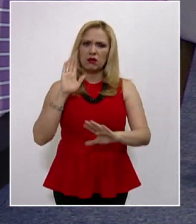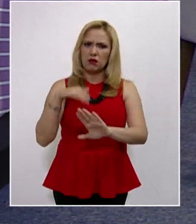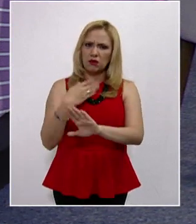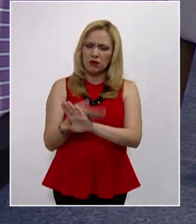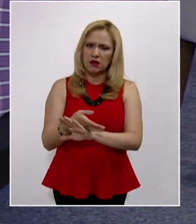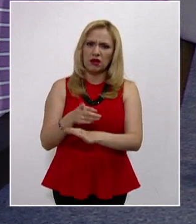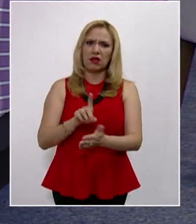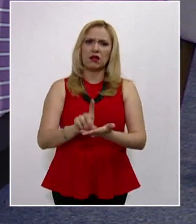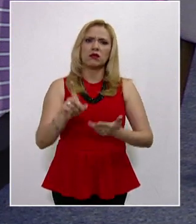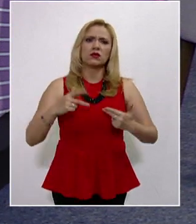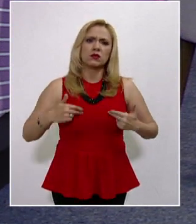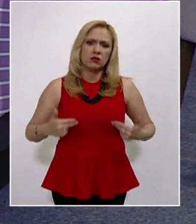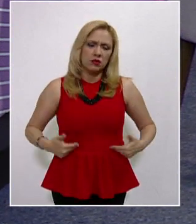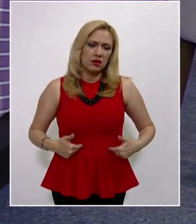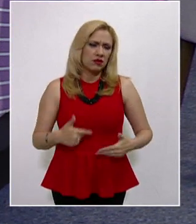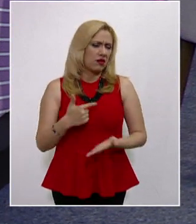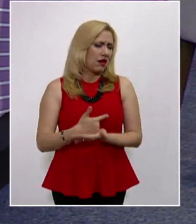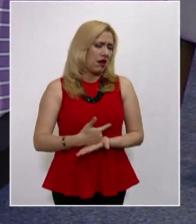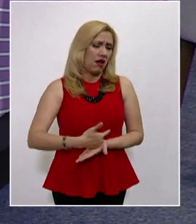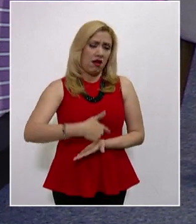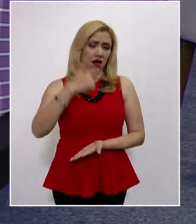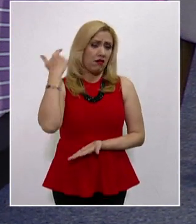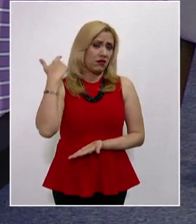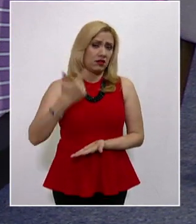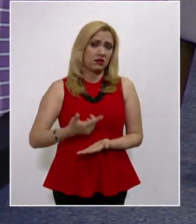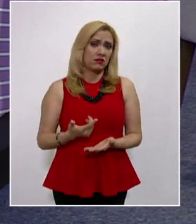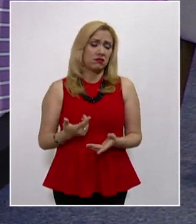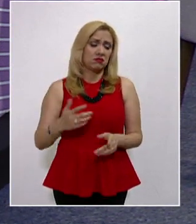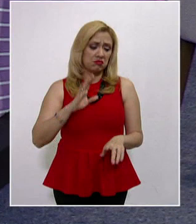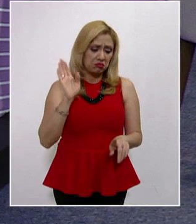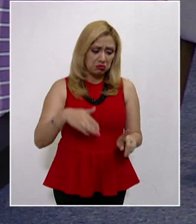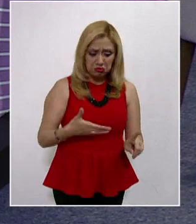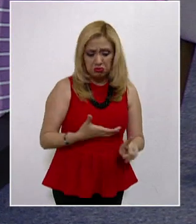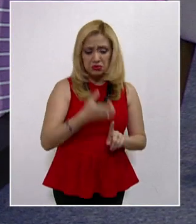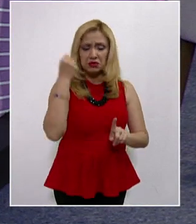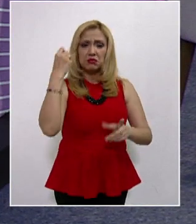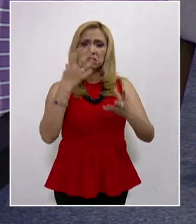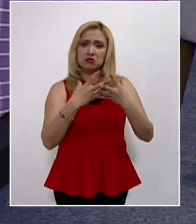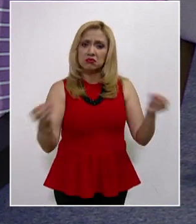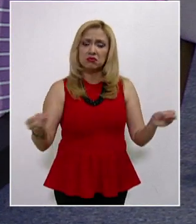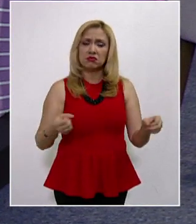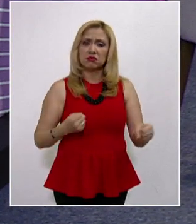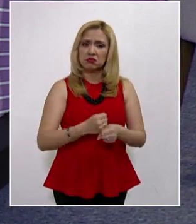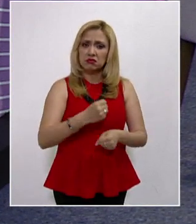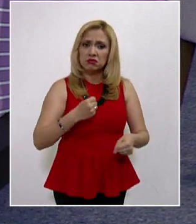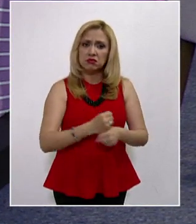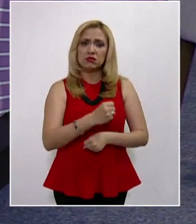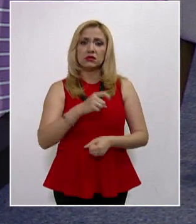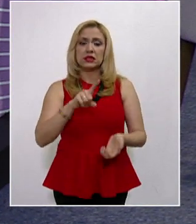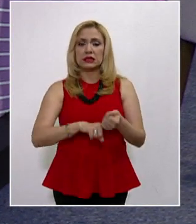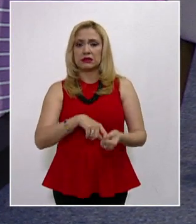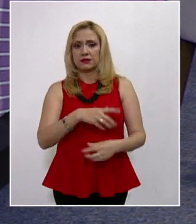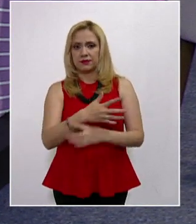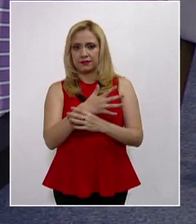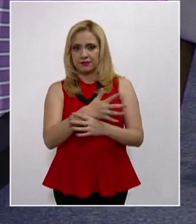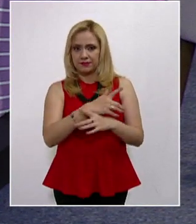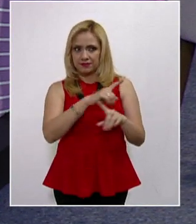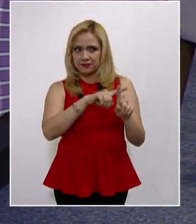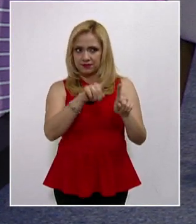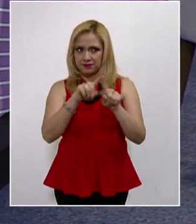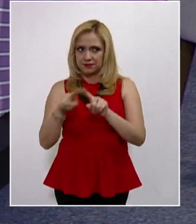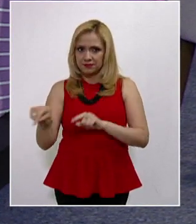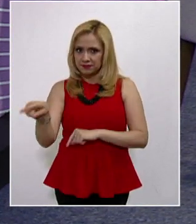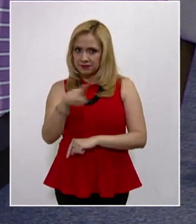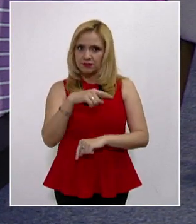violaciones de derechos humanos cometidas graves, ejecuciones, desapariciones, tortura cometidas a manos de diversas fuerzas